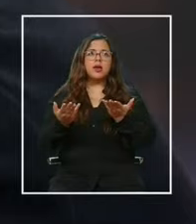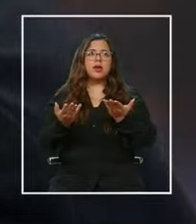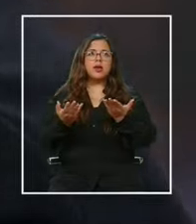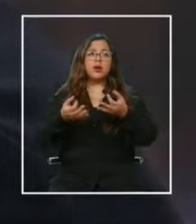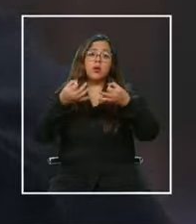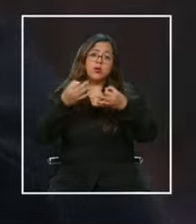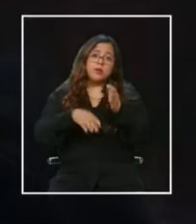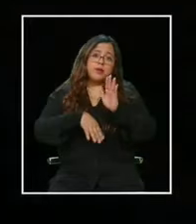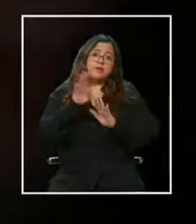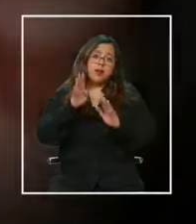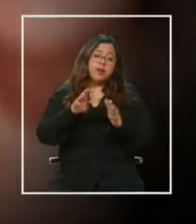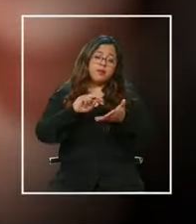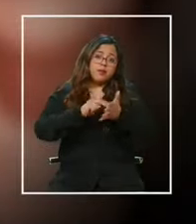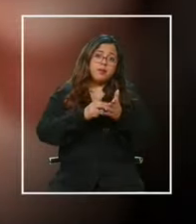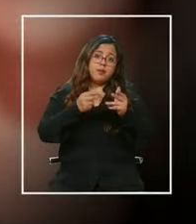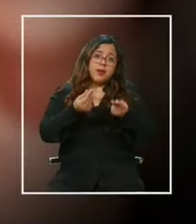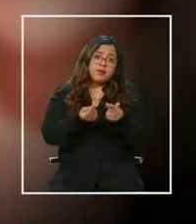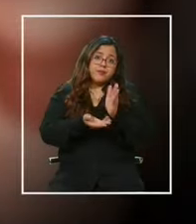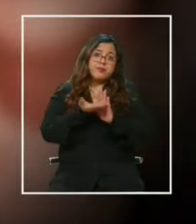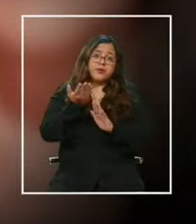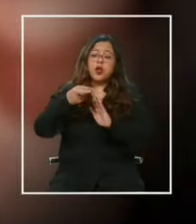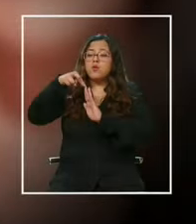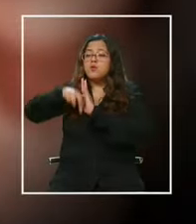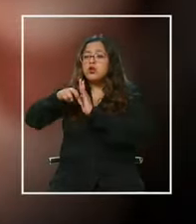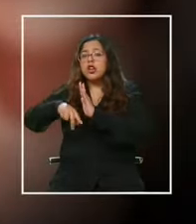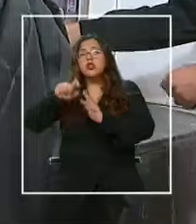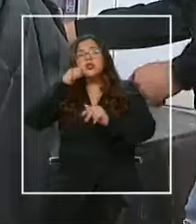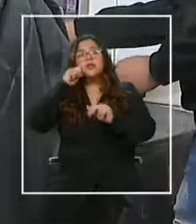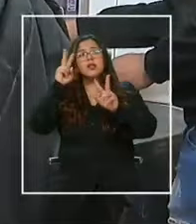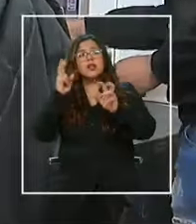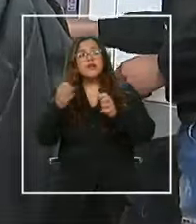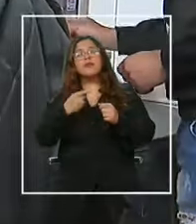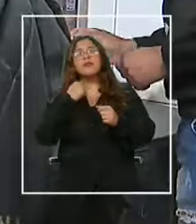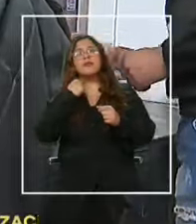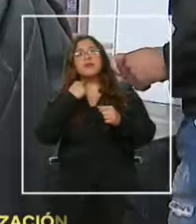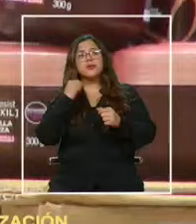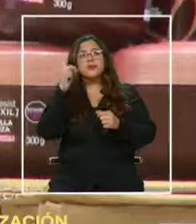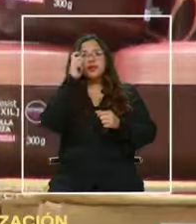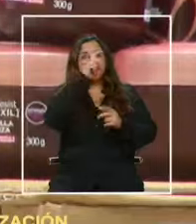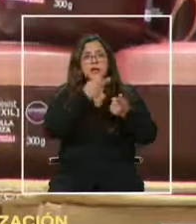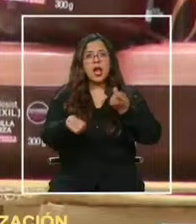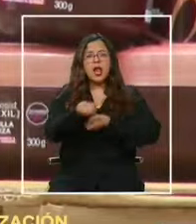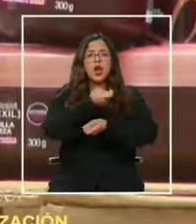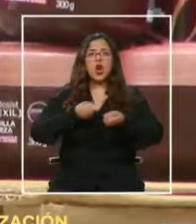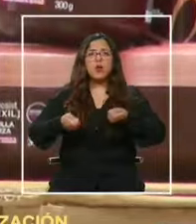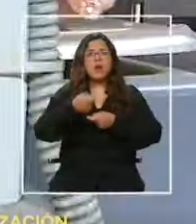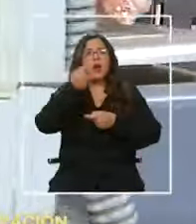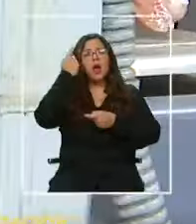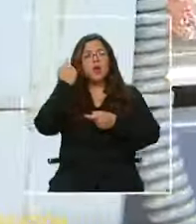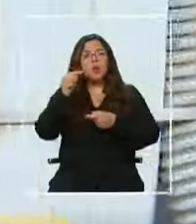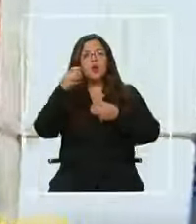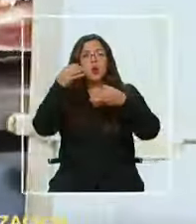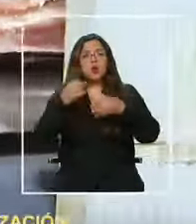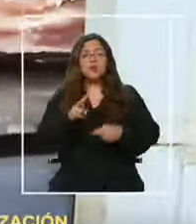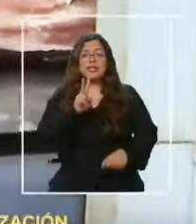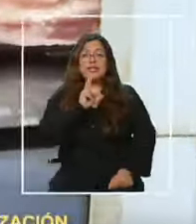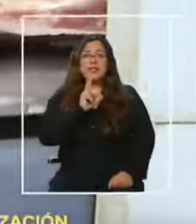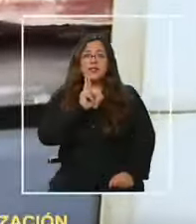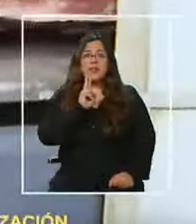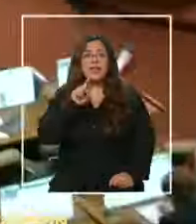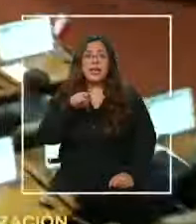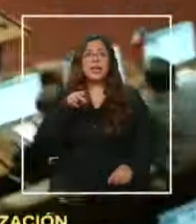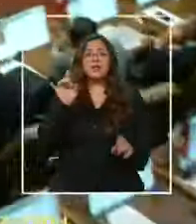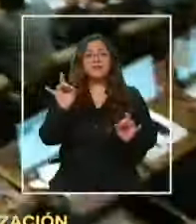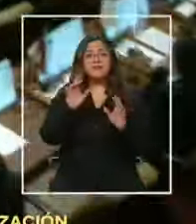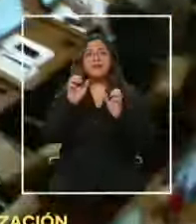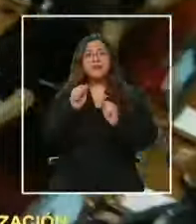a la hoguera de la inflación. Proyectos que generan efectos adversos en la economía, pero que a contar de este viernes